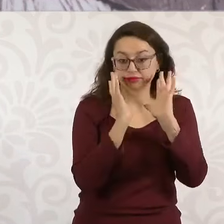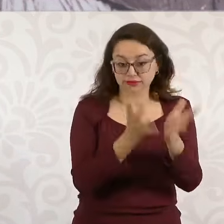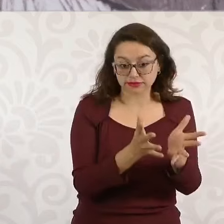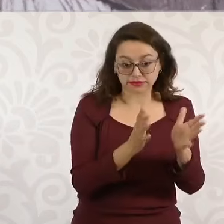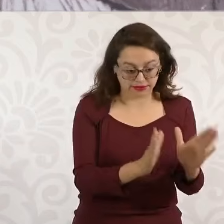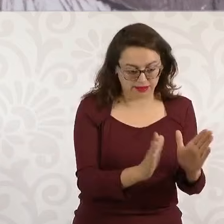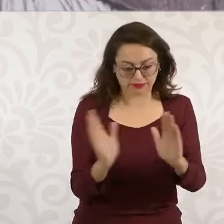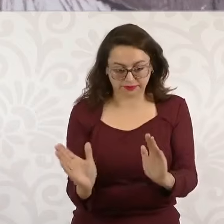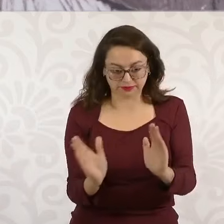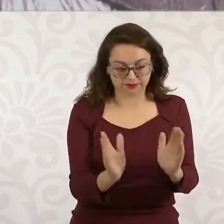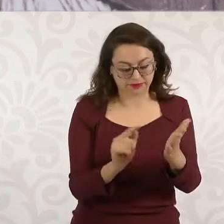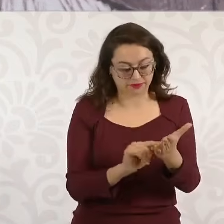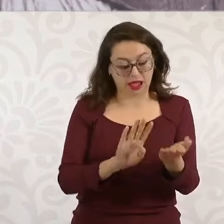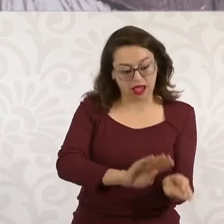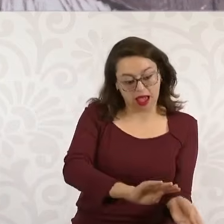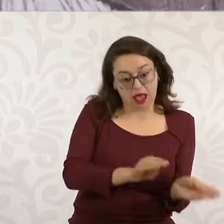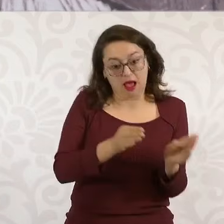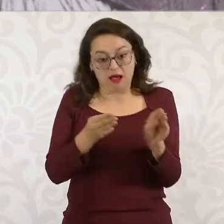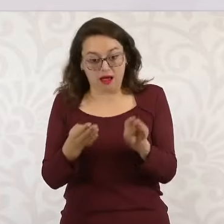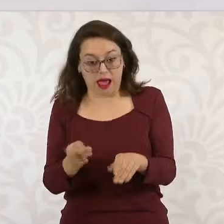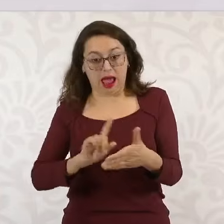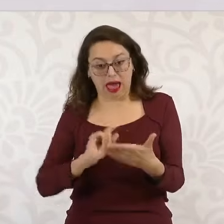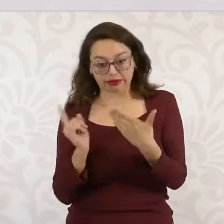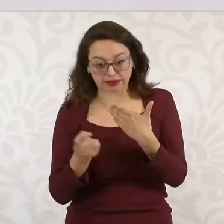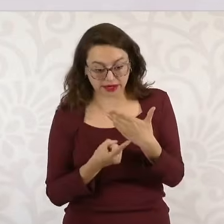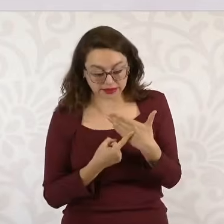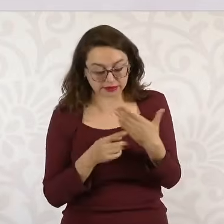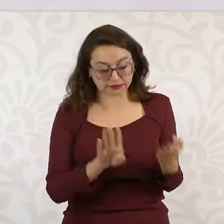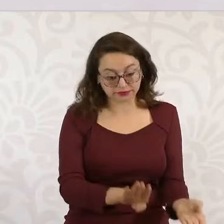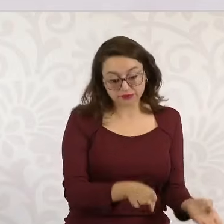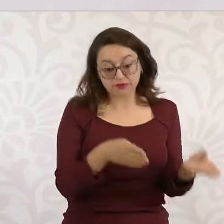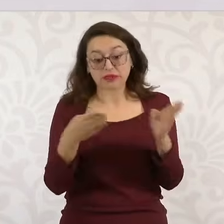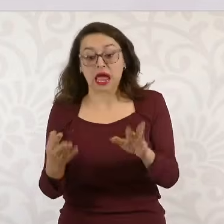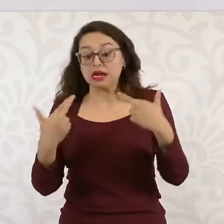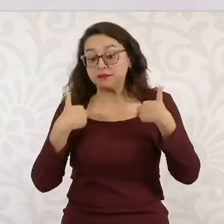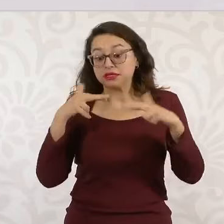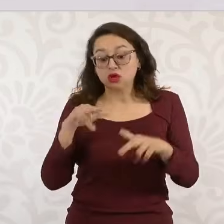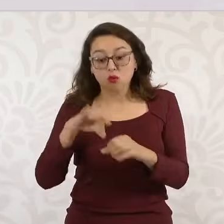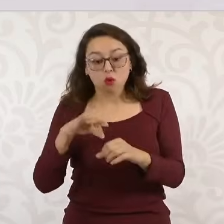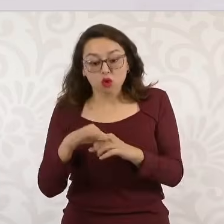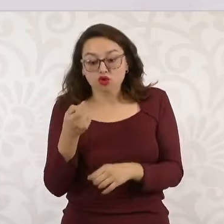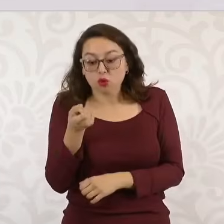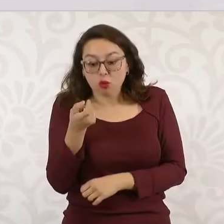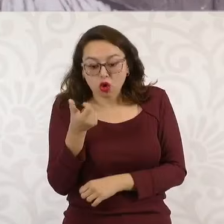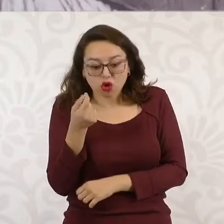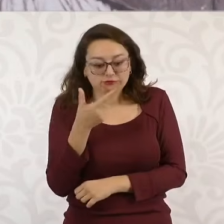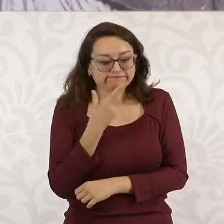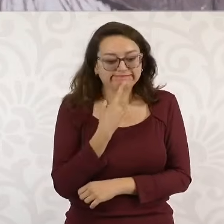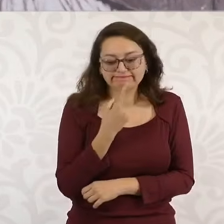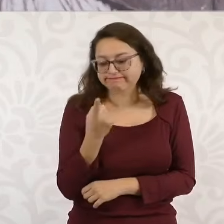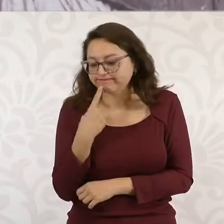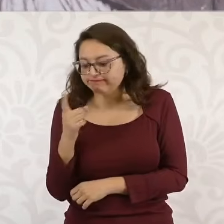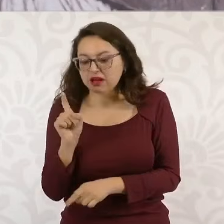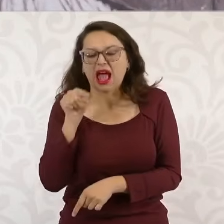en otra boleta o aquí atrás, voy a decir, en la representación proporcional, ¿por quién voto? Pues